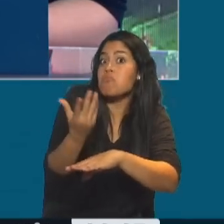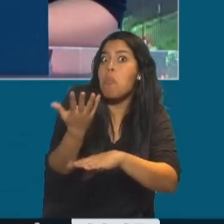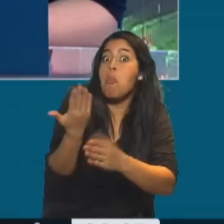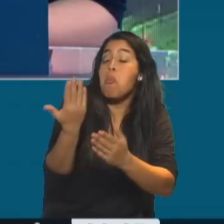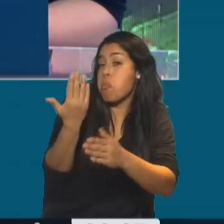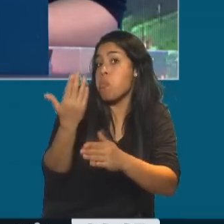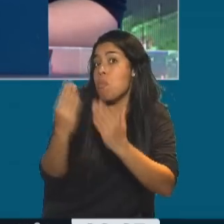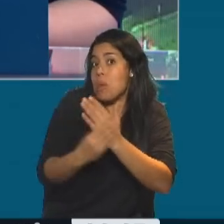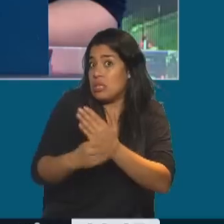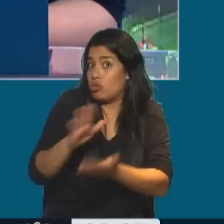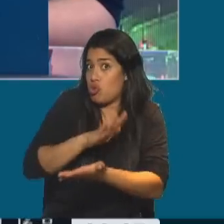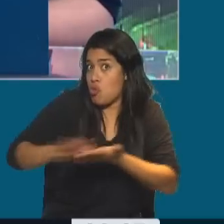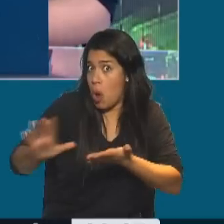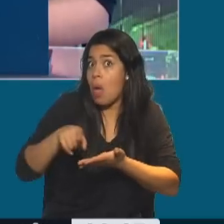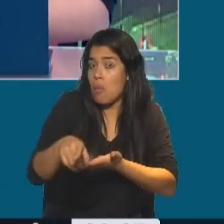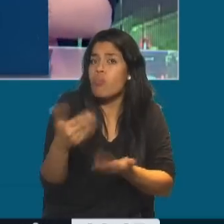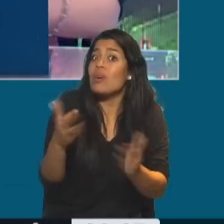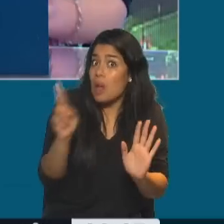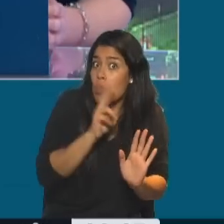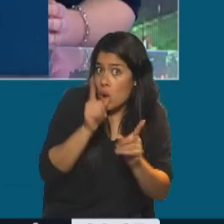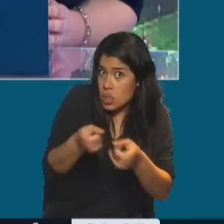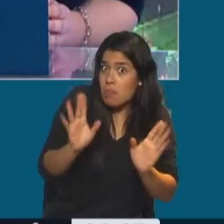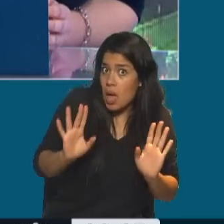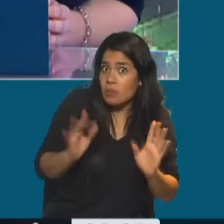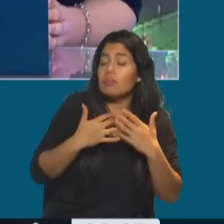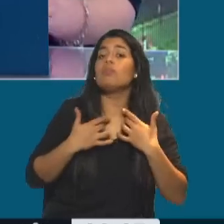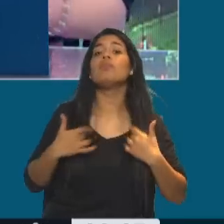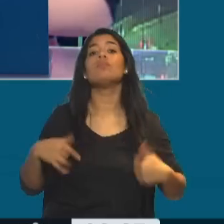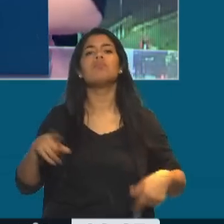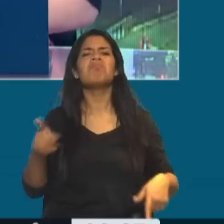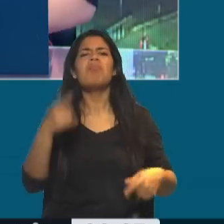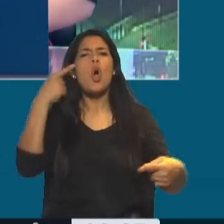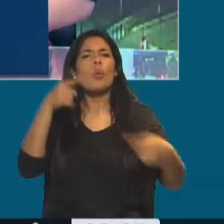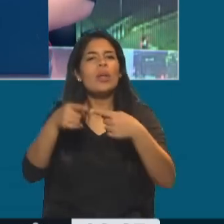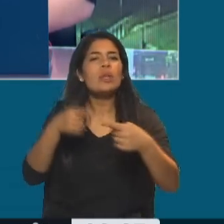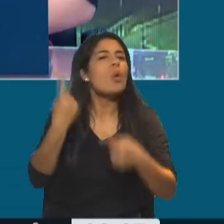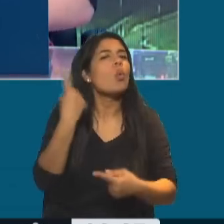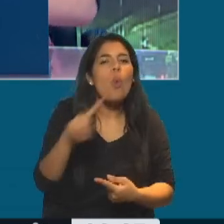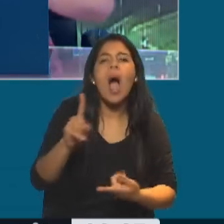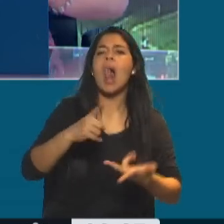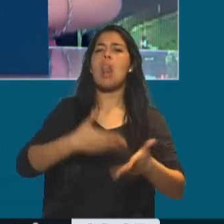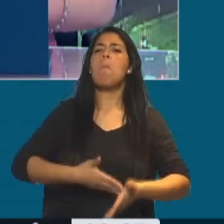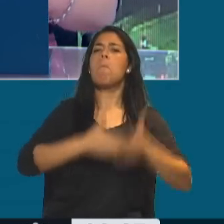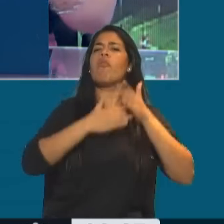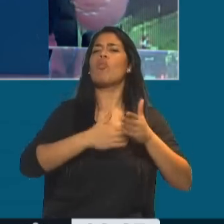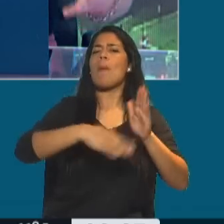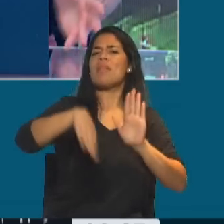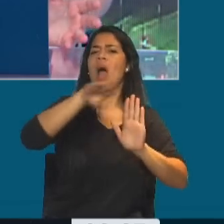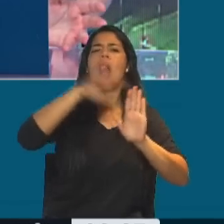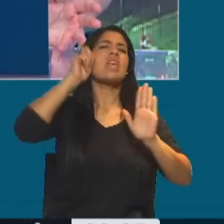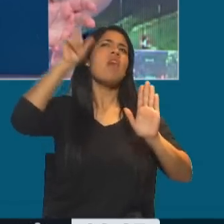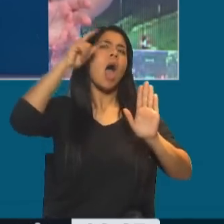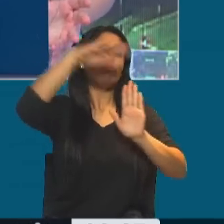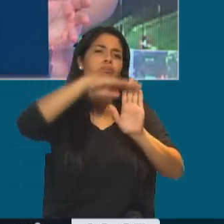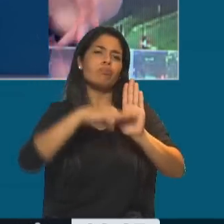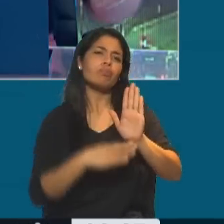ocupar el puesto. ¿A qué intereses tiene que responder? ¿Qué valores tiene que poner sobre la mesa? ¿De qué manera se va a vincular